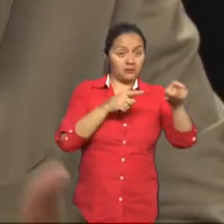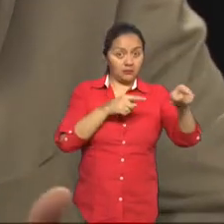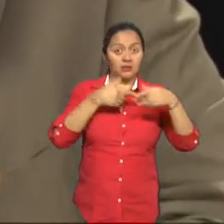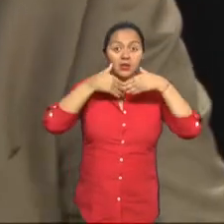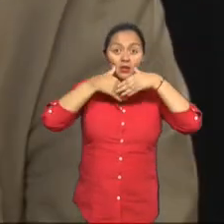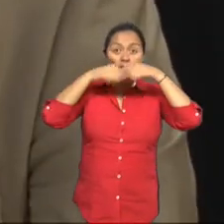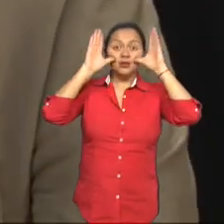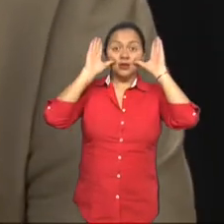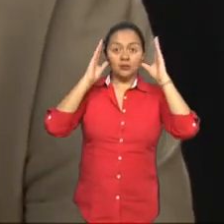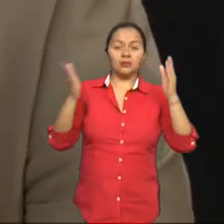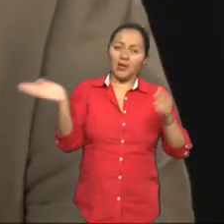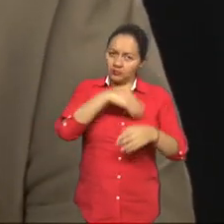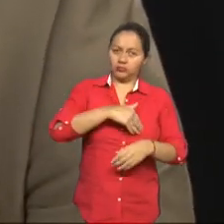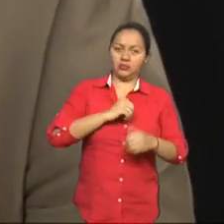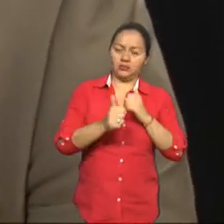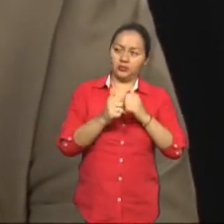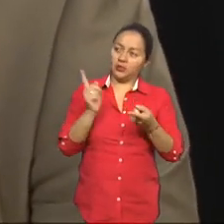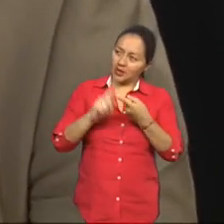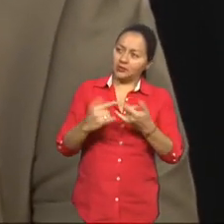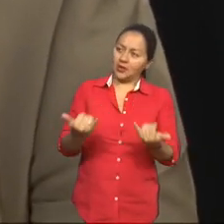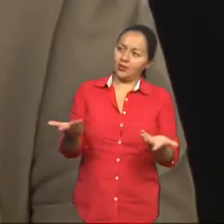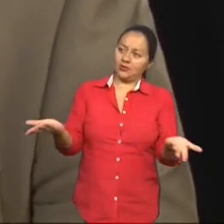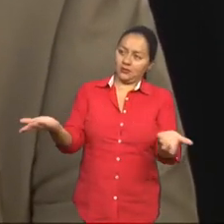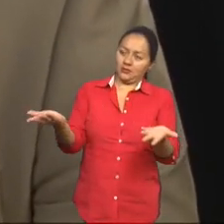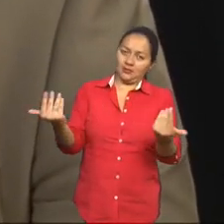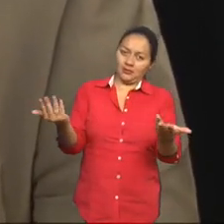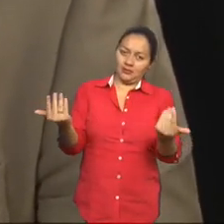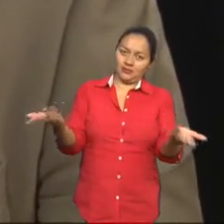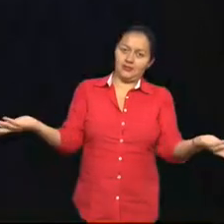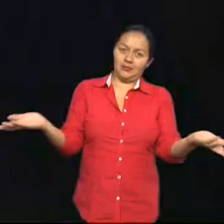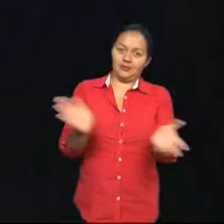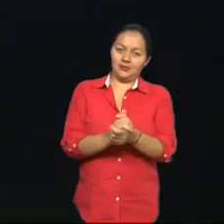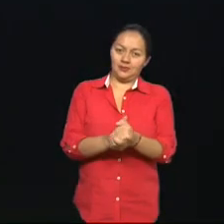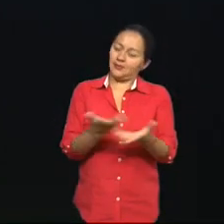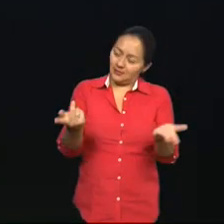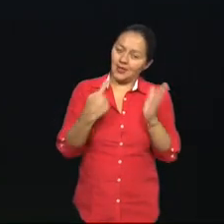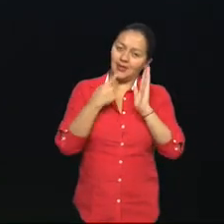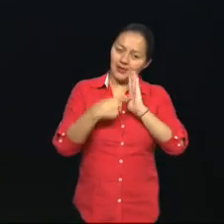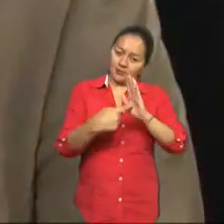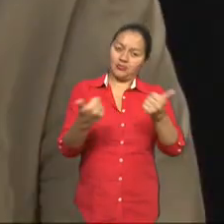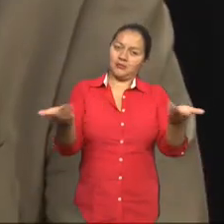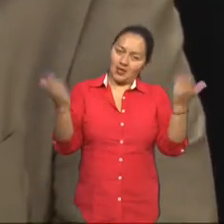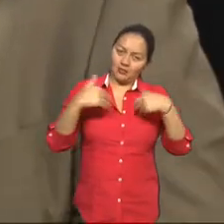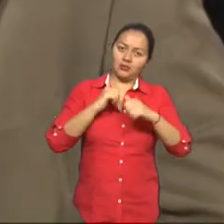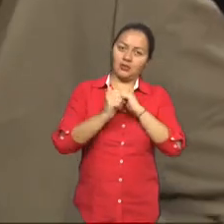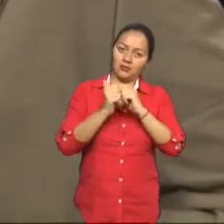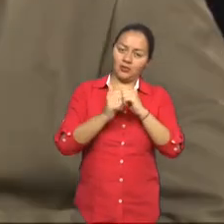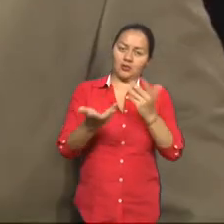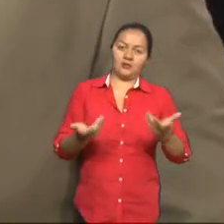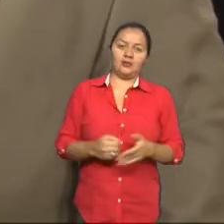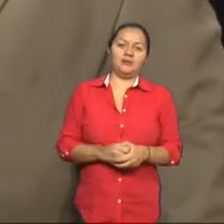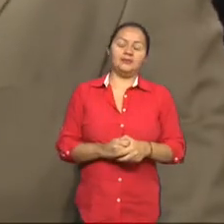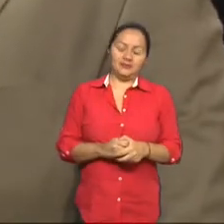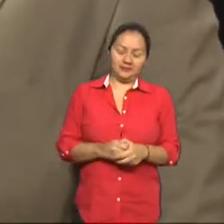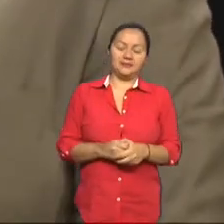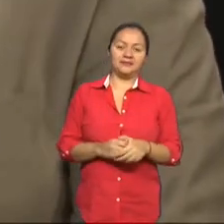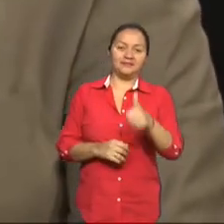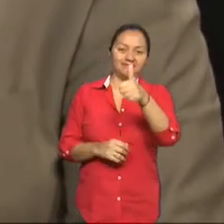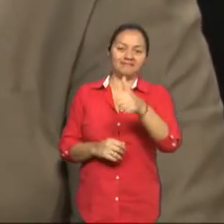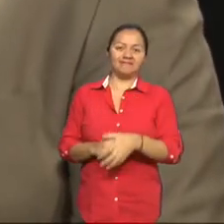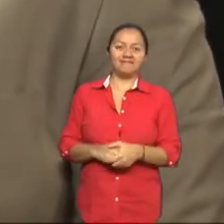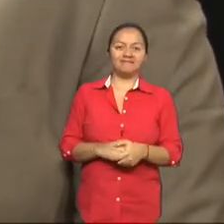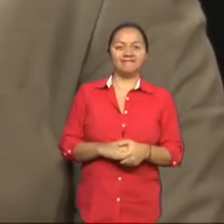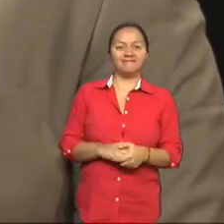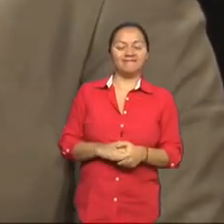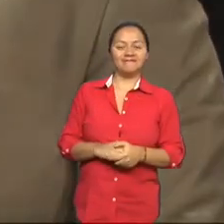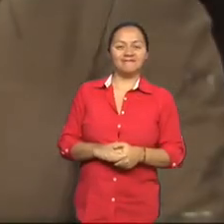que vamos a hacer deporte hasta el día. Ya, hermano, comprometido, Javier. Eso sí, a predicar con el ejemplo, lo invitamos, compañero. Gracias. Muchas gracias. Gracias. Muchas gracias, Byron. Gracias a